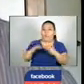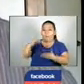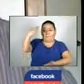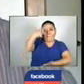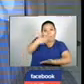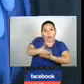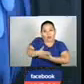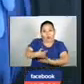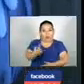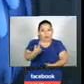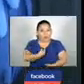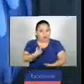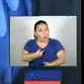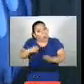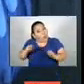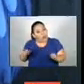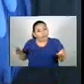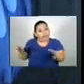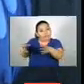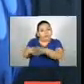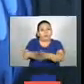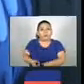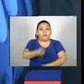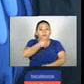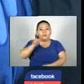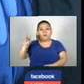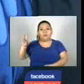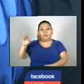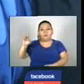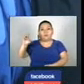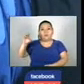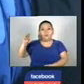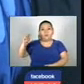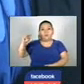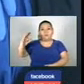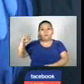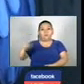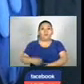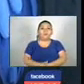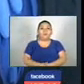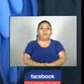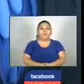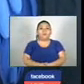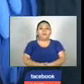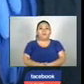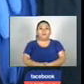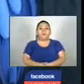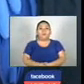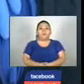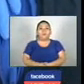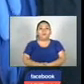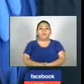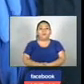nivel individual como a nivel comunitario. Verónica Villafañe, Voz de América, Los Ángeles.